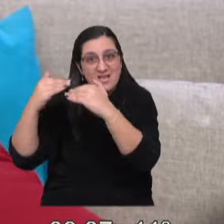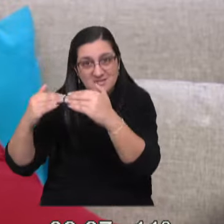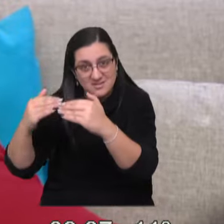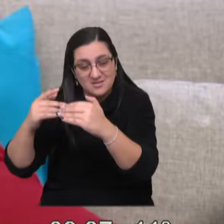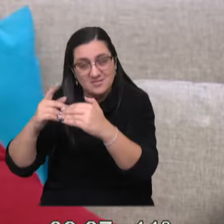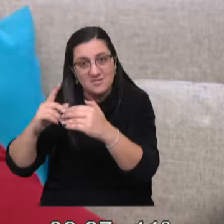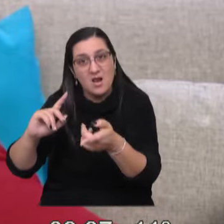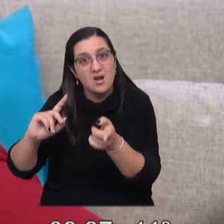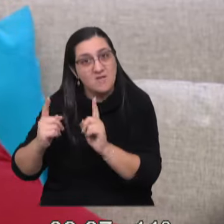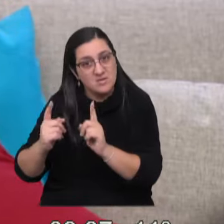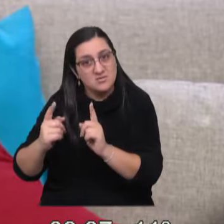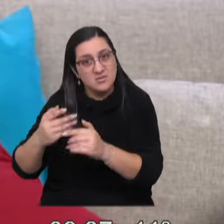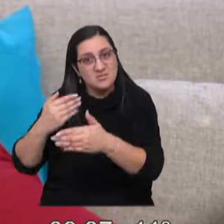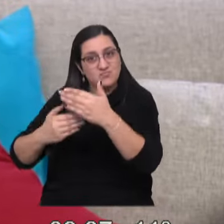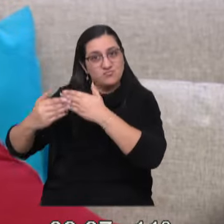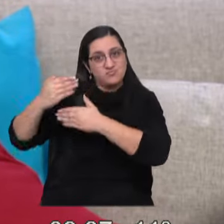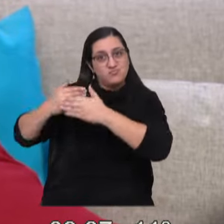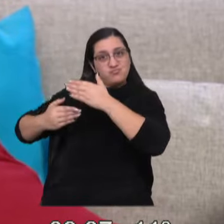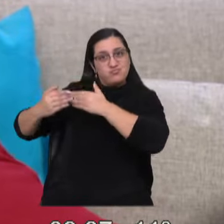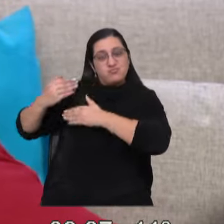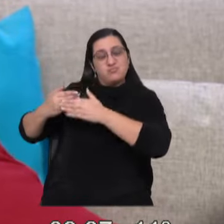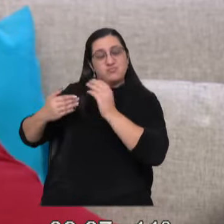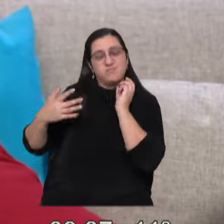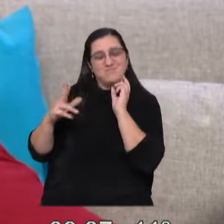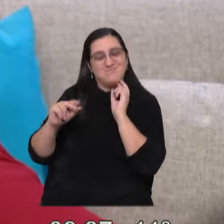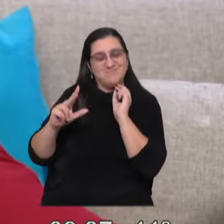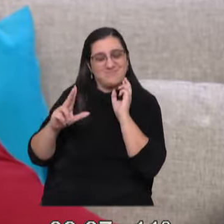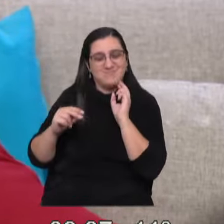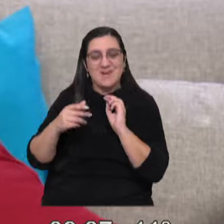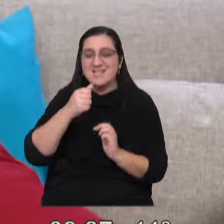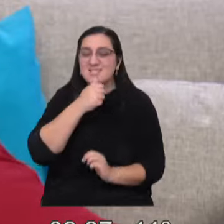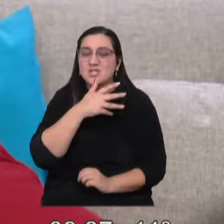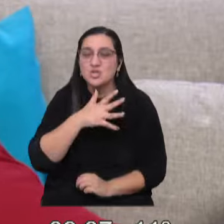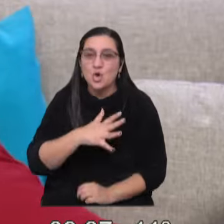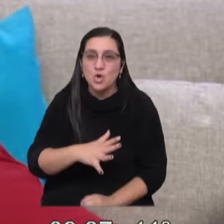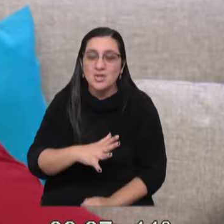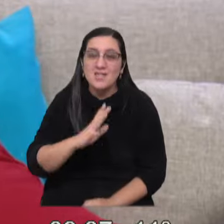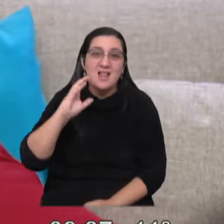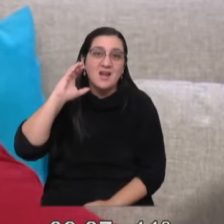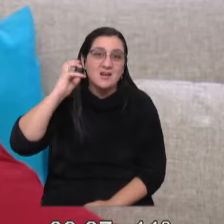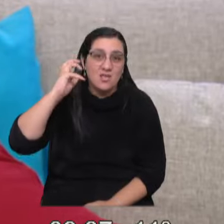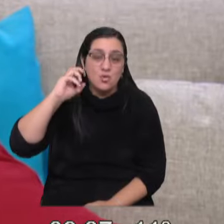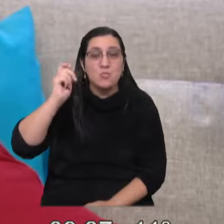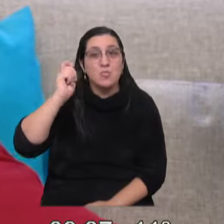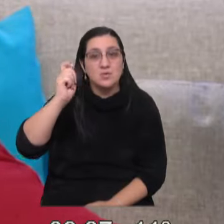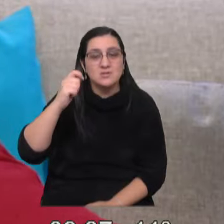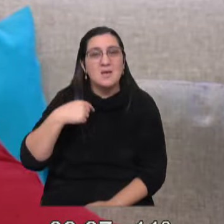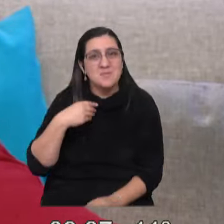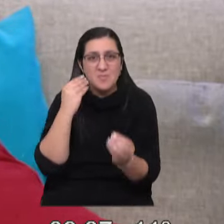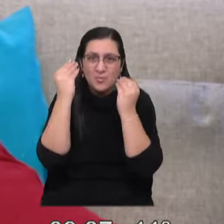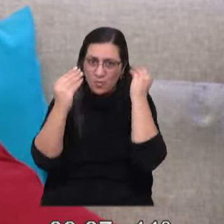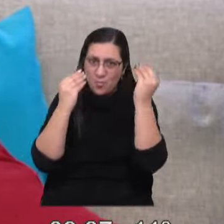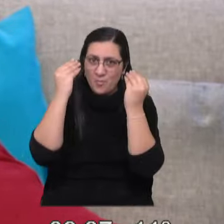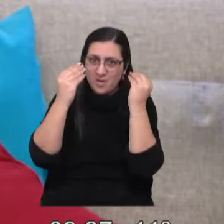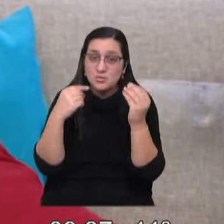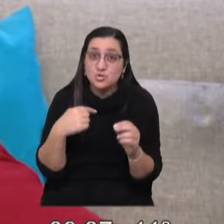eso es uno de los retrocesos más importantes que hemos visto en la historia de las radios públicas a mí me preocupa